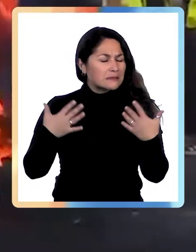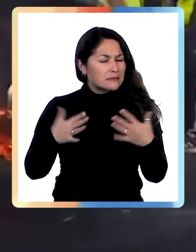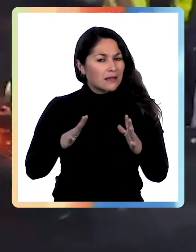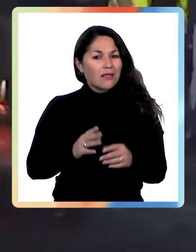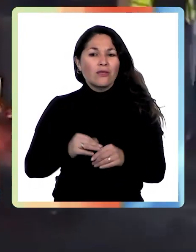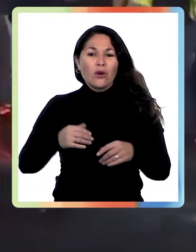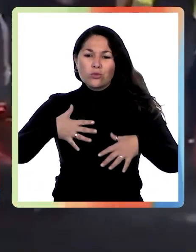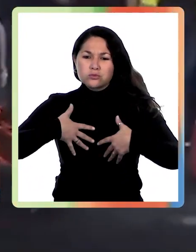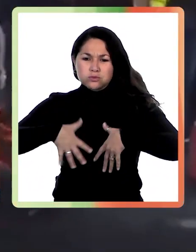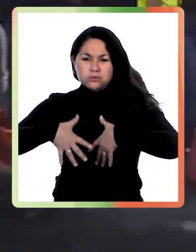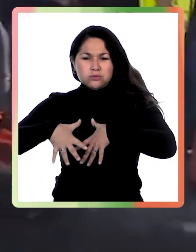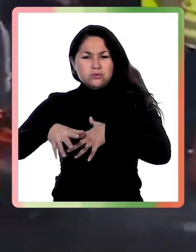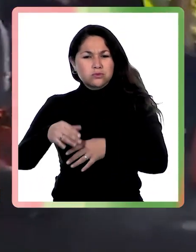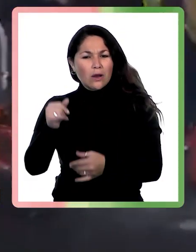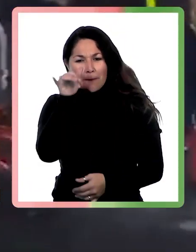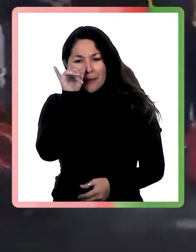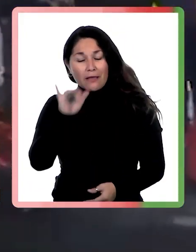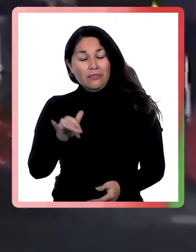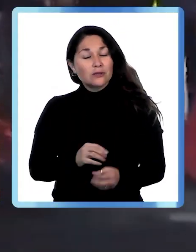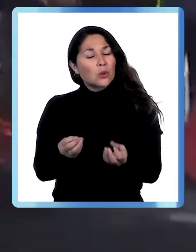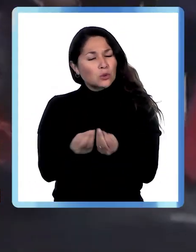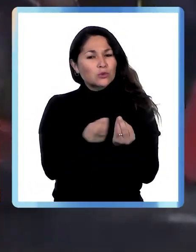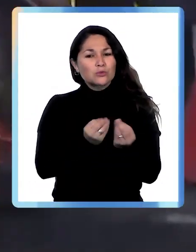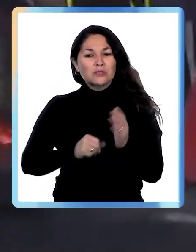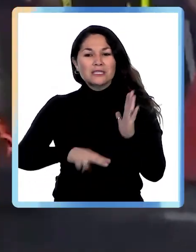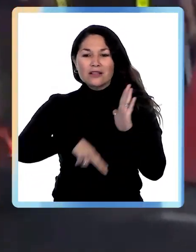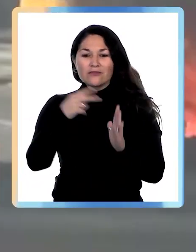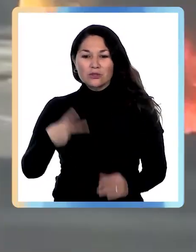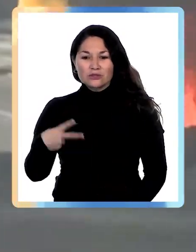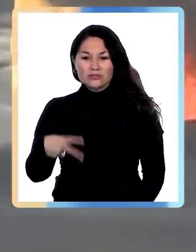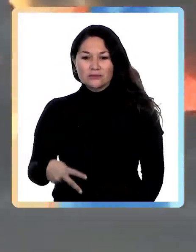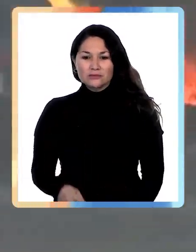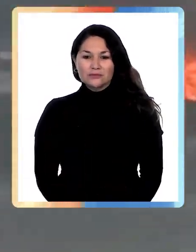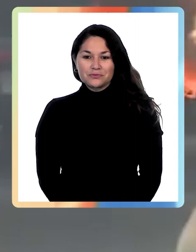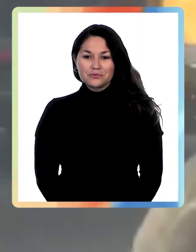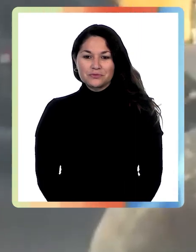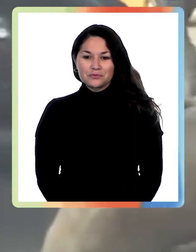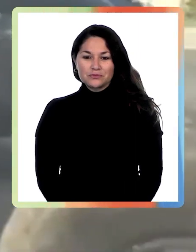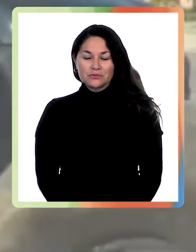50 días movilizados Estoy mucho más en portavoz